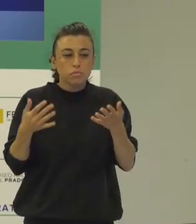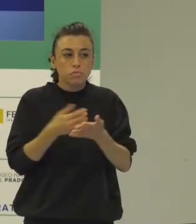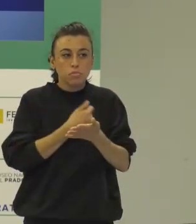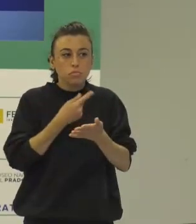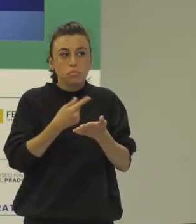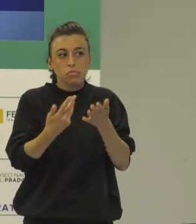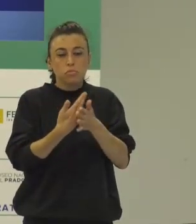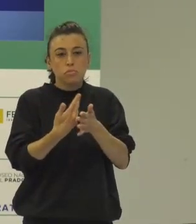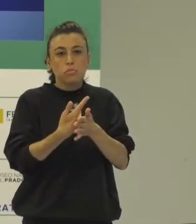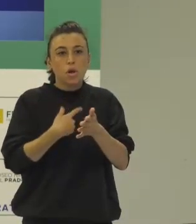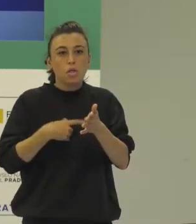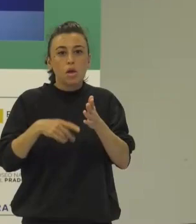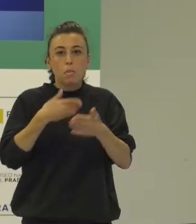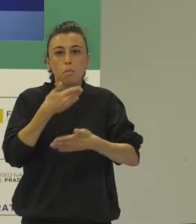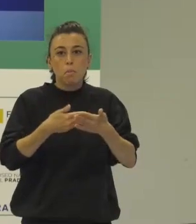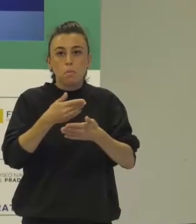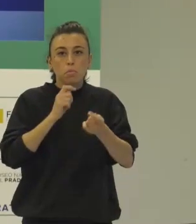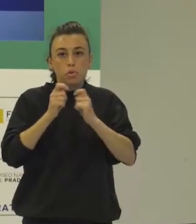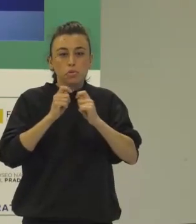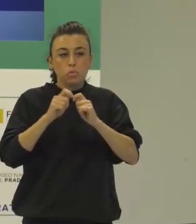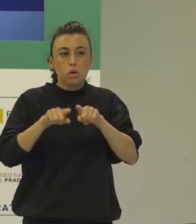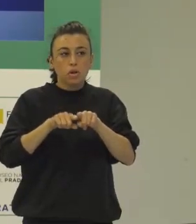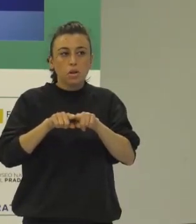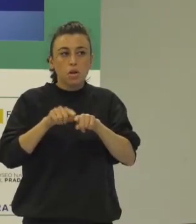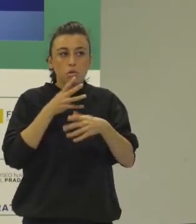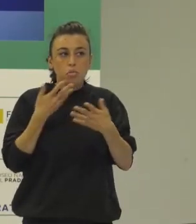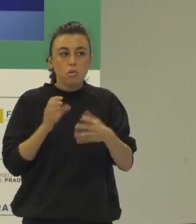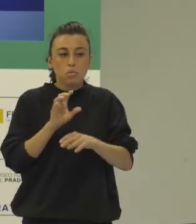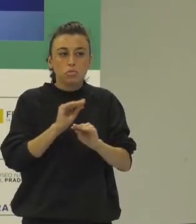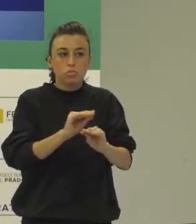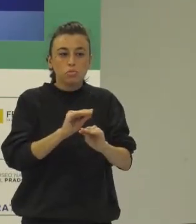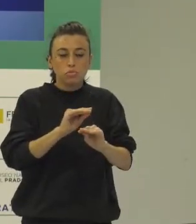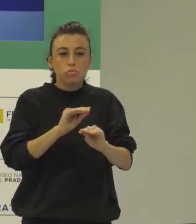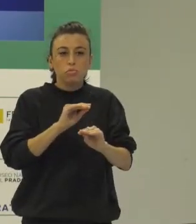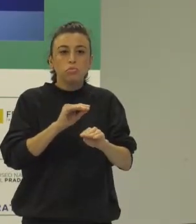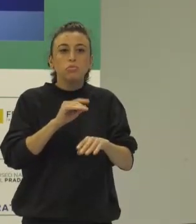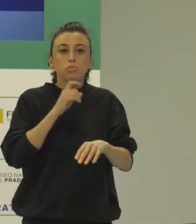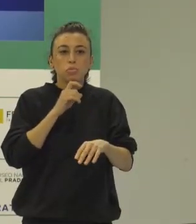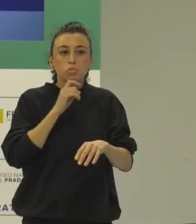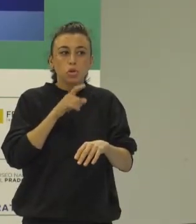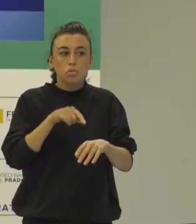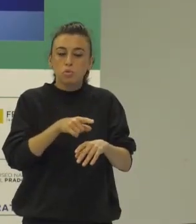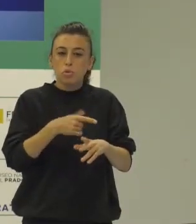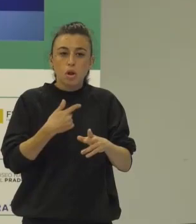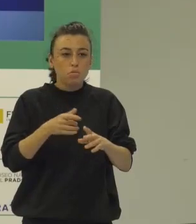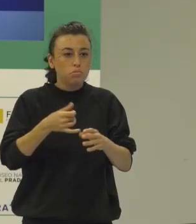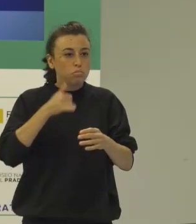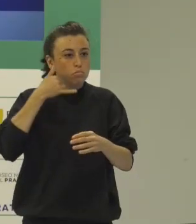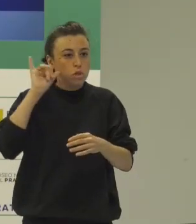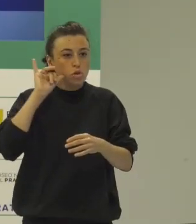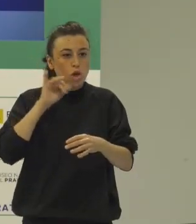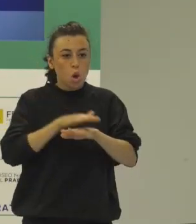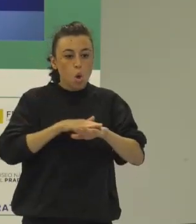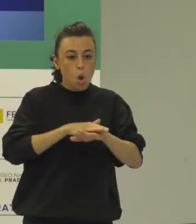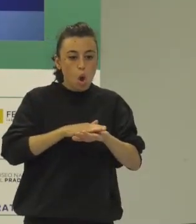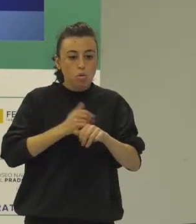hacer periodismo crítico hoy en Guatemala. Y algo que me han comentado, que tienes la mala suerte de ser perseguida tanto por el gobierno